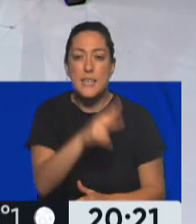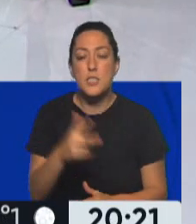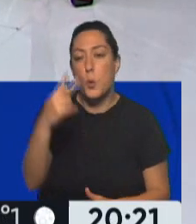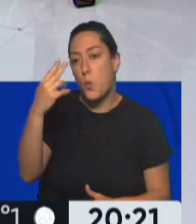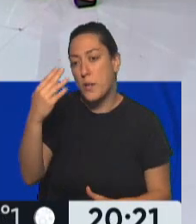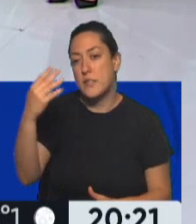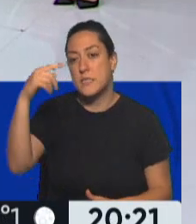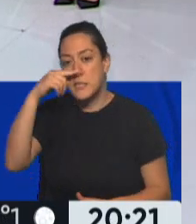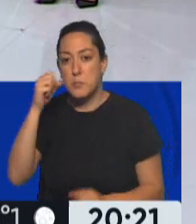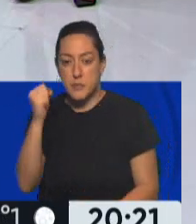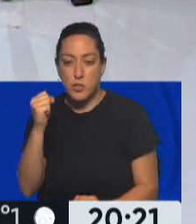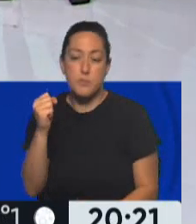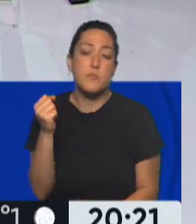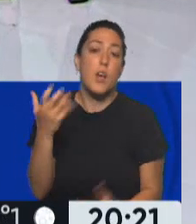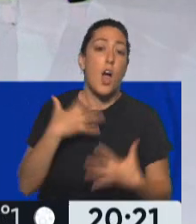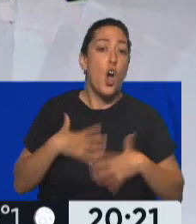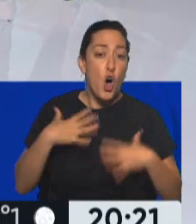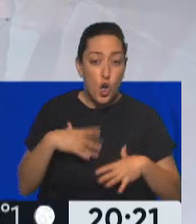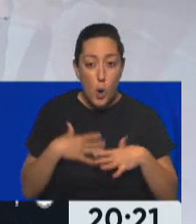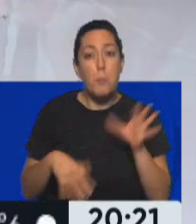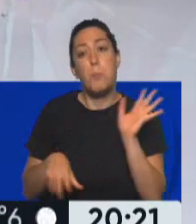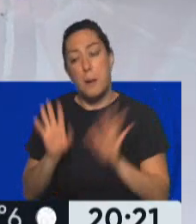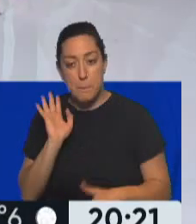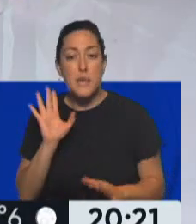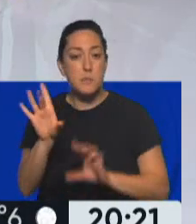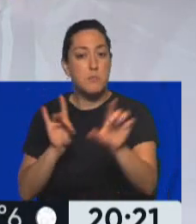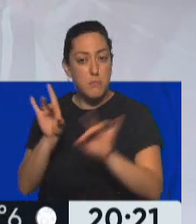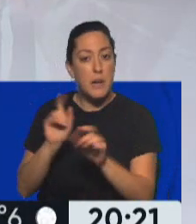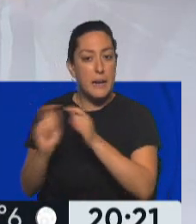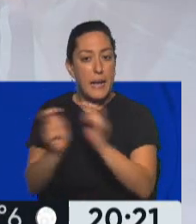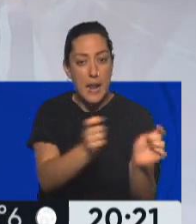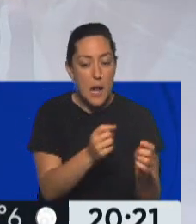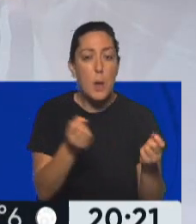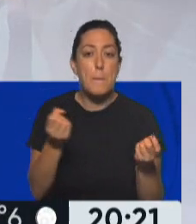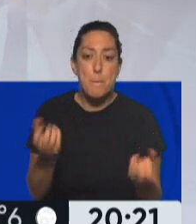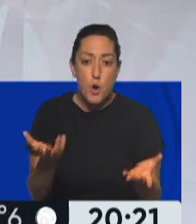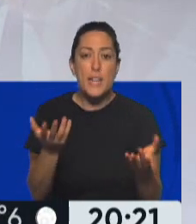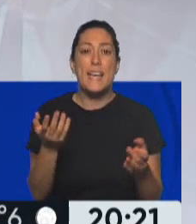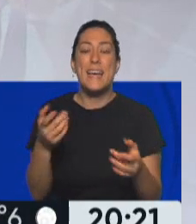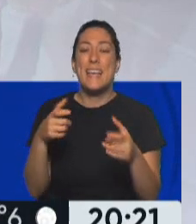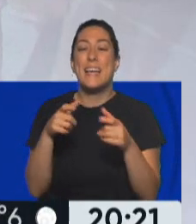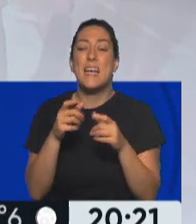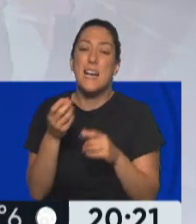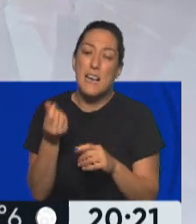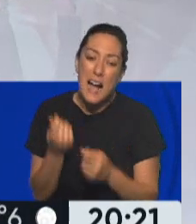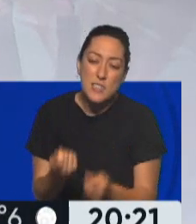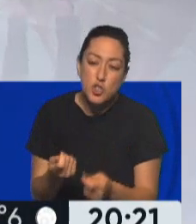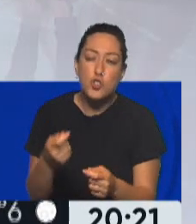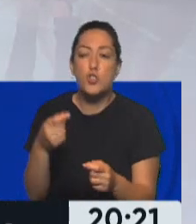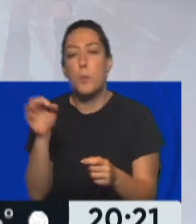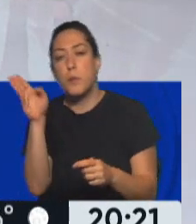41.347 pesos. Indumentaria fue uno de los rubros más elegidos porque si bien está por encima del ticket promedio con